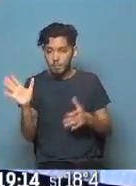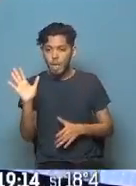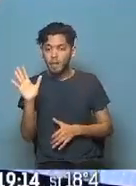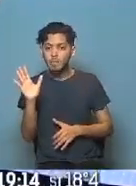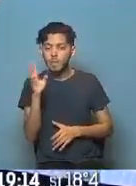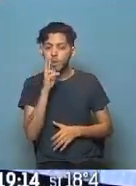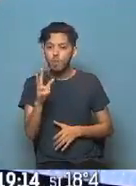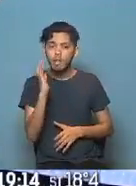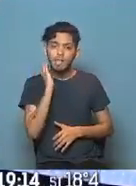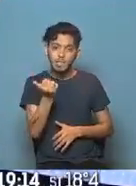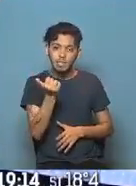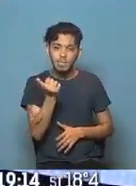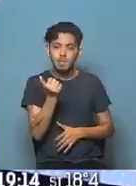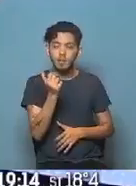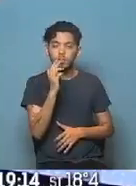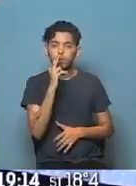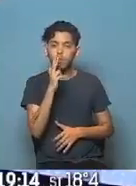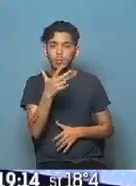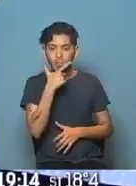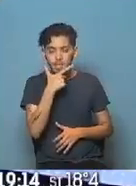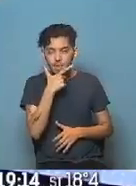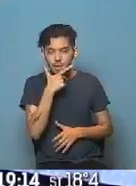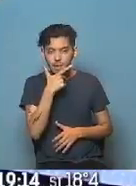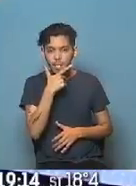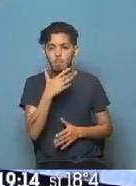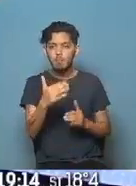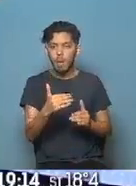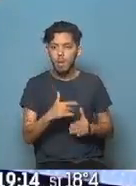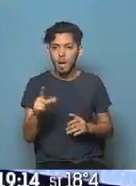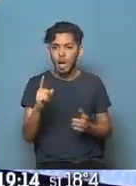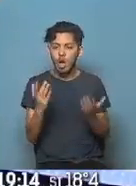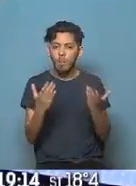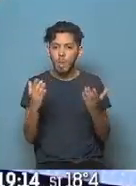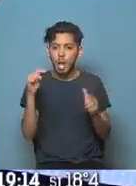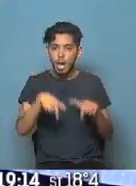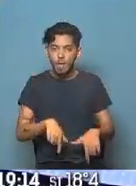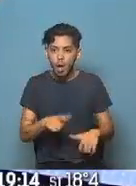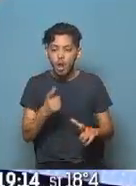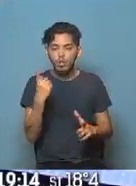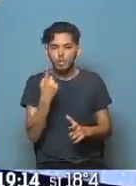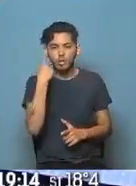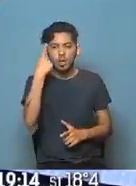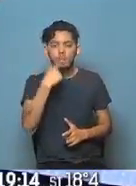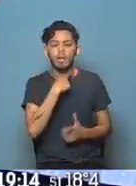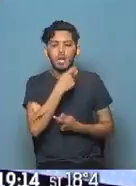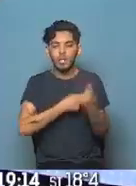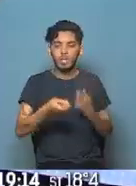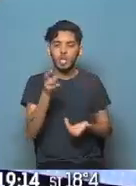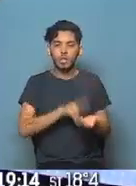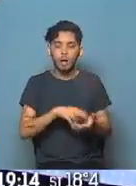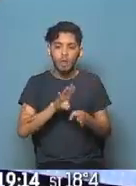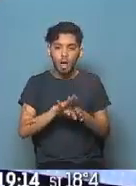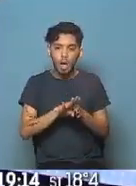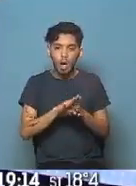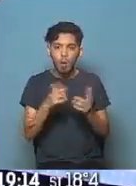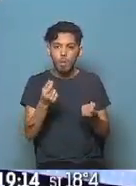en el 2016-2017 a tasa de interés más baja que las actuales, nosotros presumimos que quieran renegociar la deuda a una